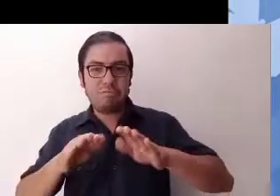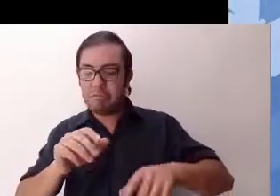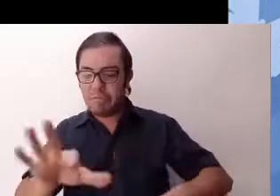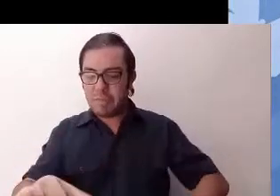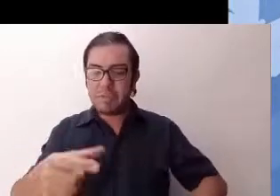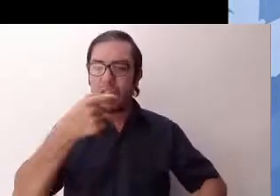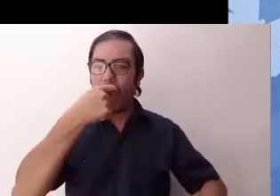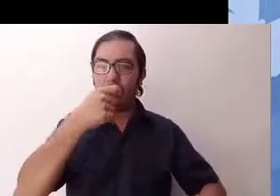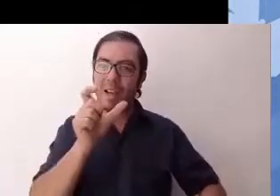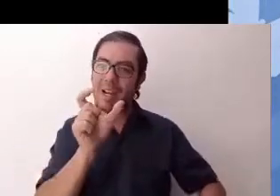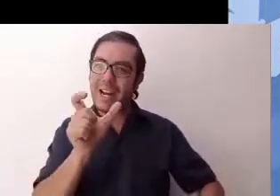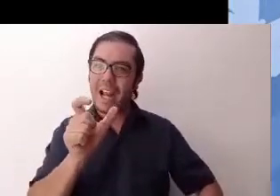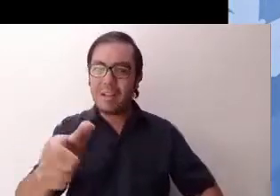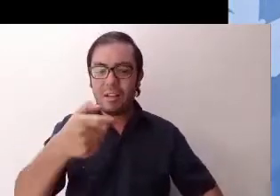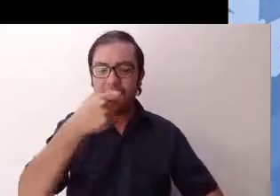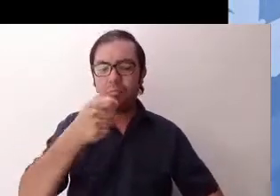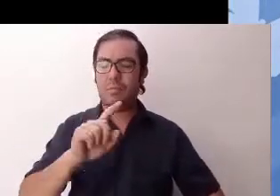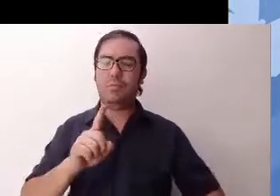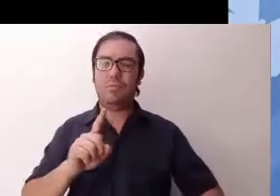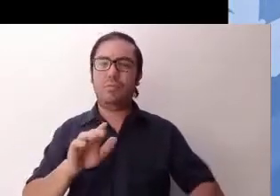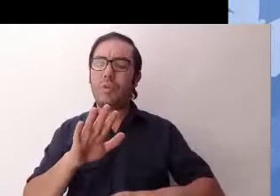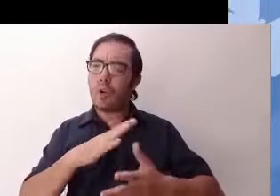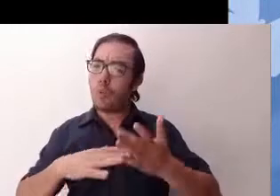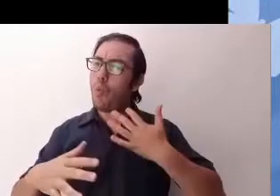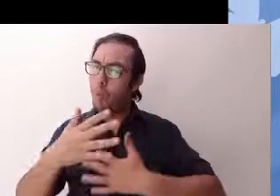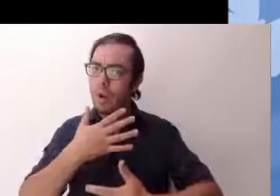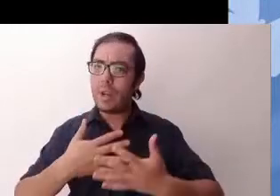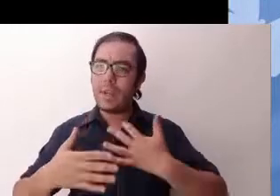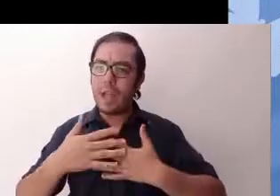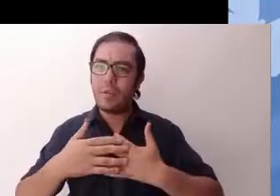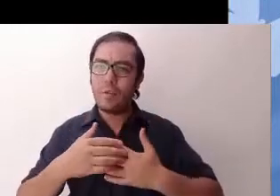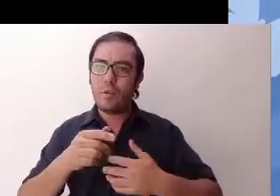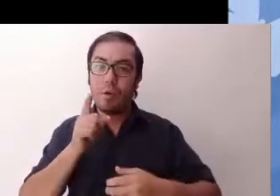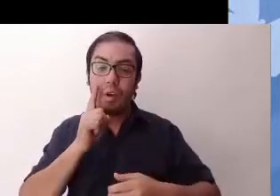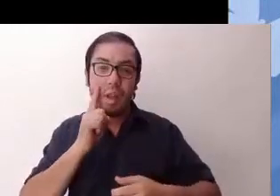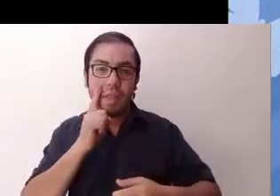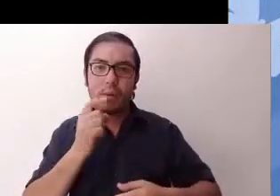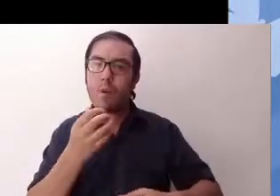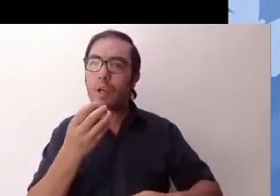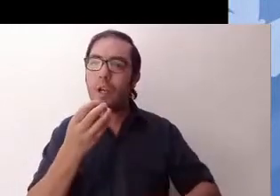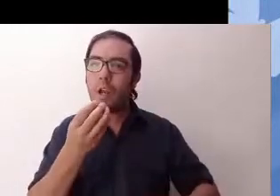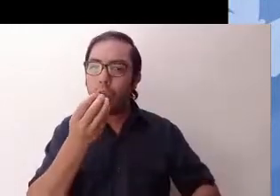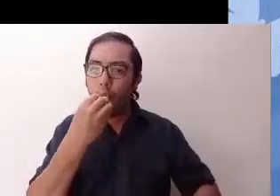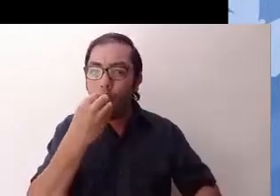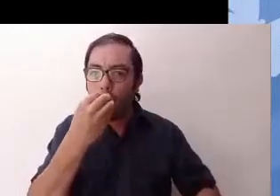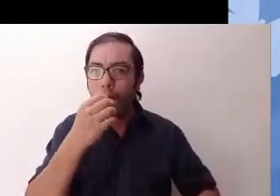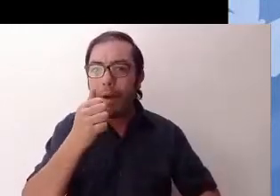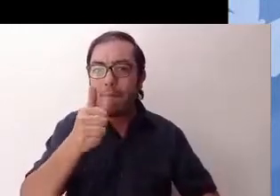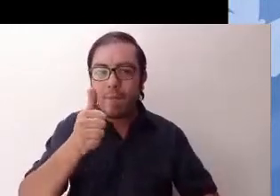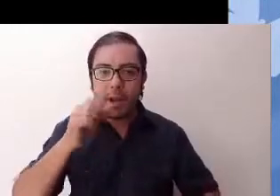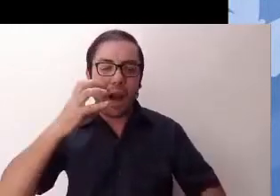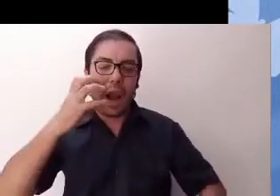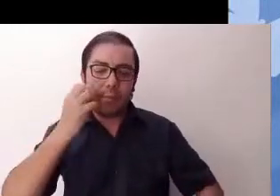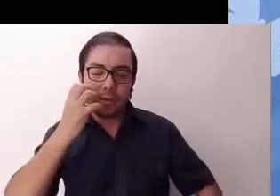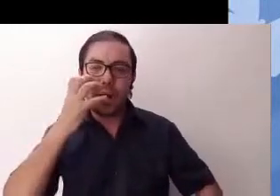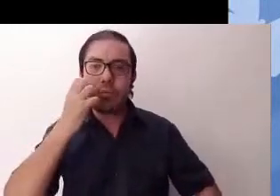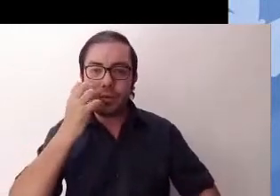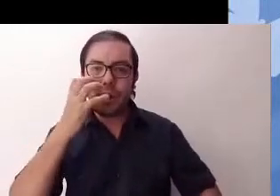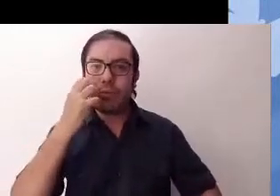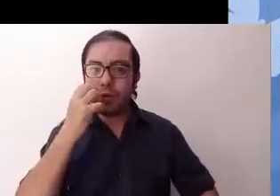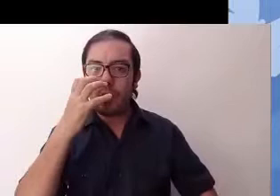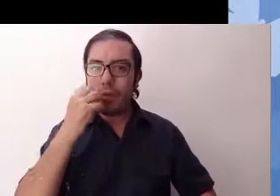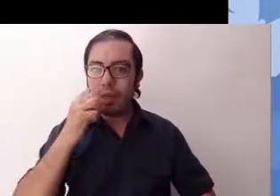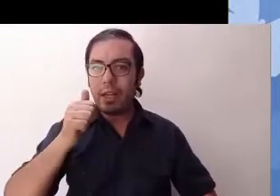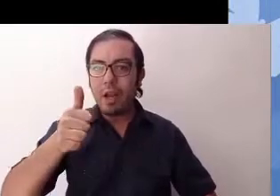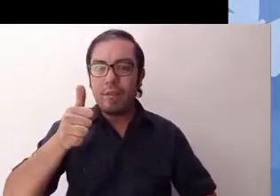Tenemos que, en el mismo ítem, tenemos que comer lentamente y masticar bien, no hablar mientras